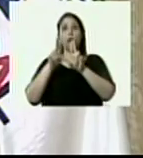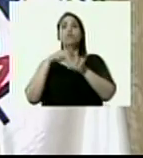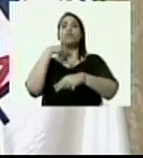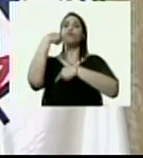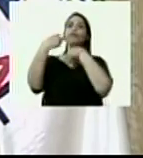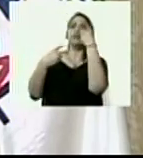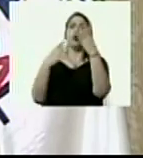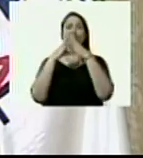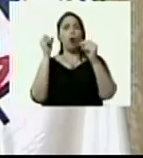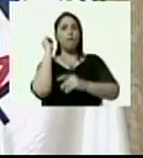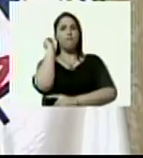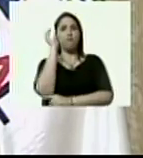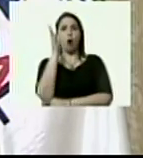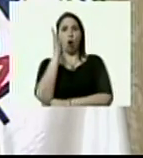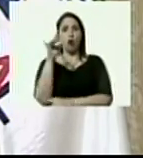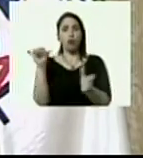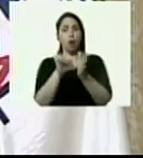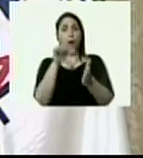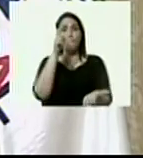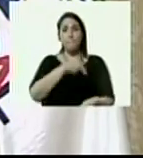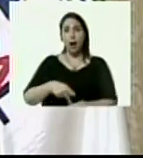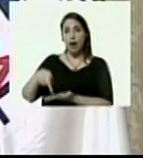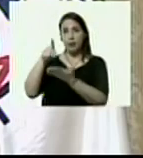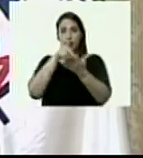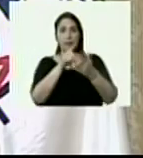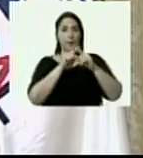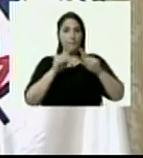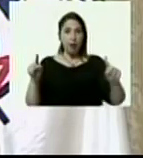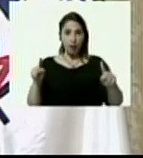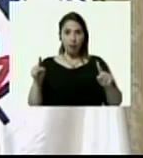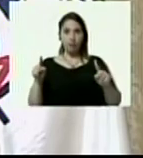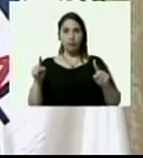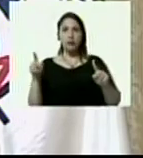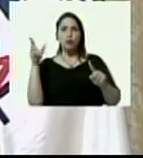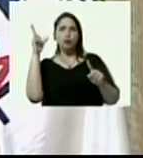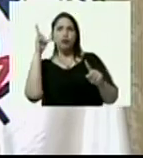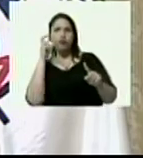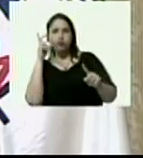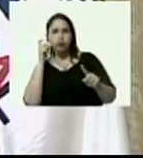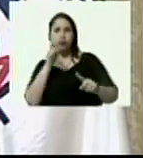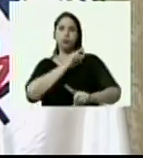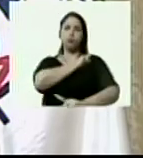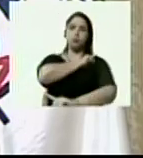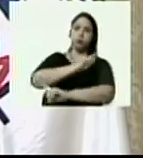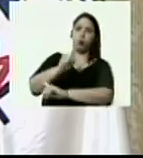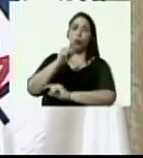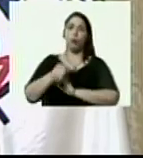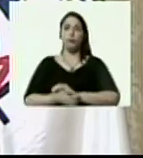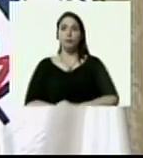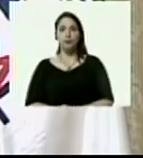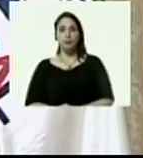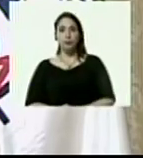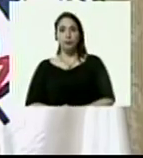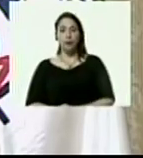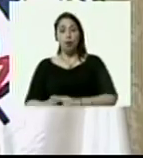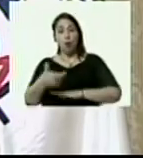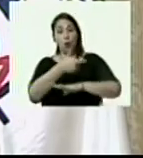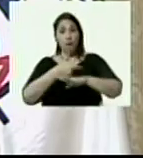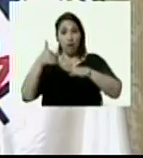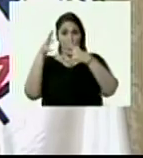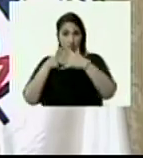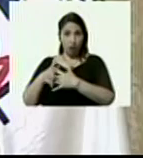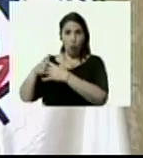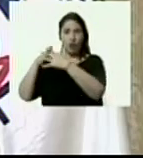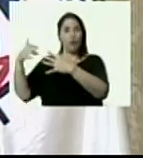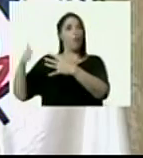voz en todos los foros donde participen para que se escuche y se denuncie a el gobierno de los eeuu